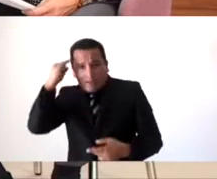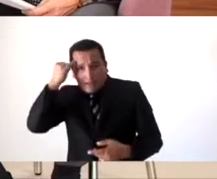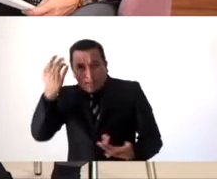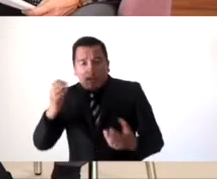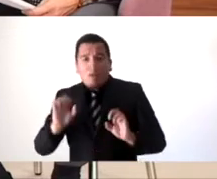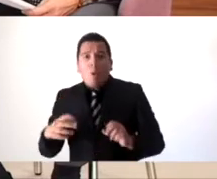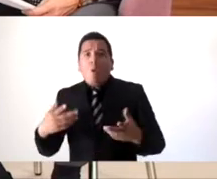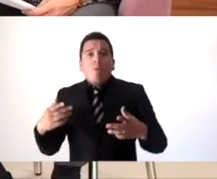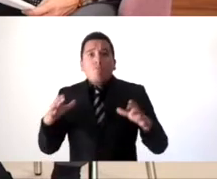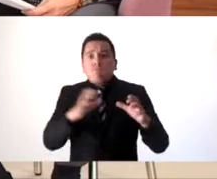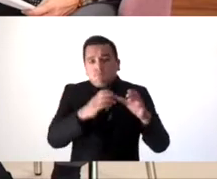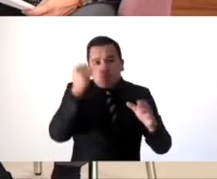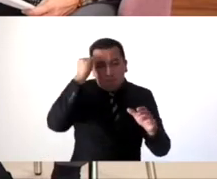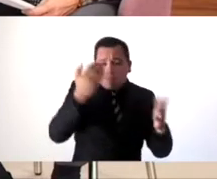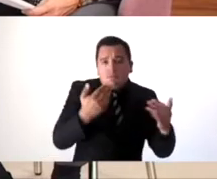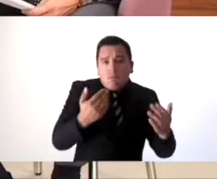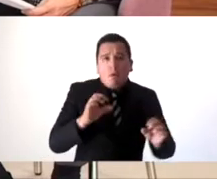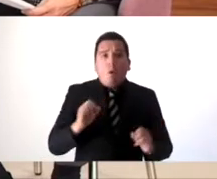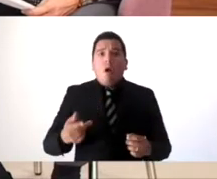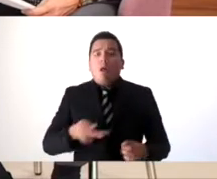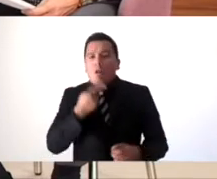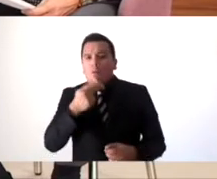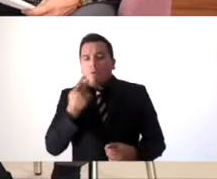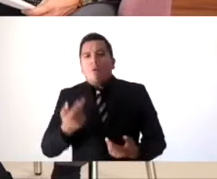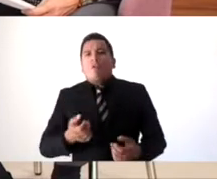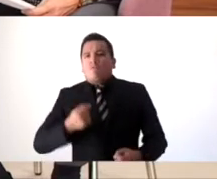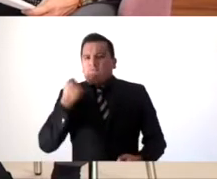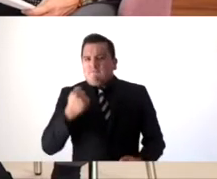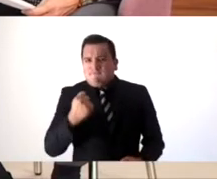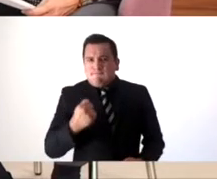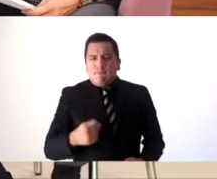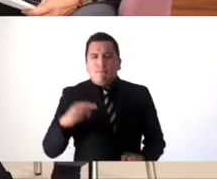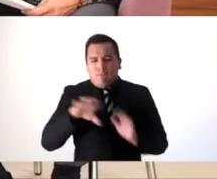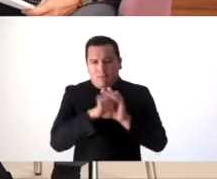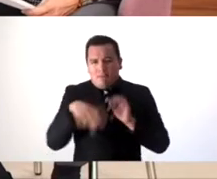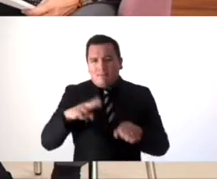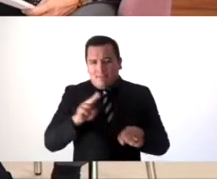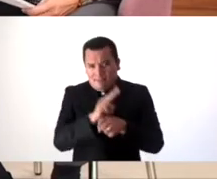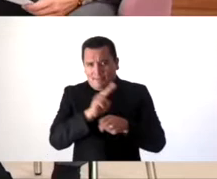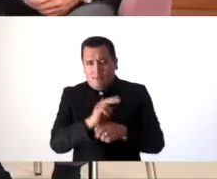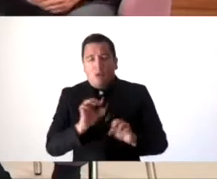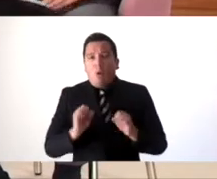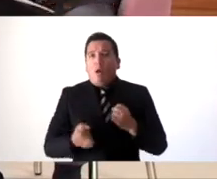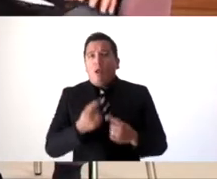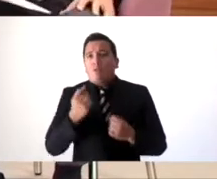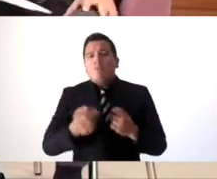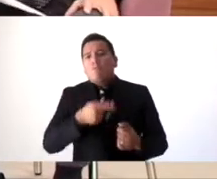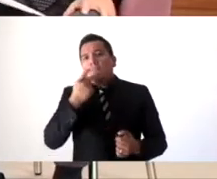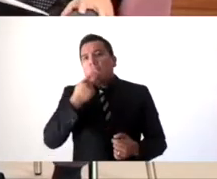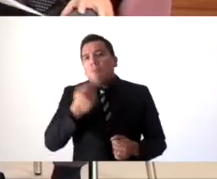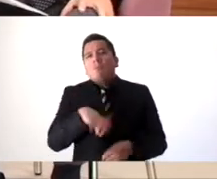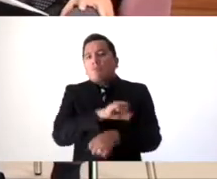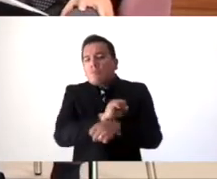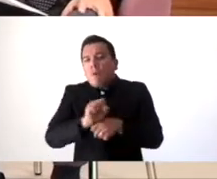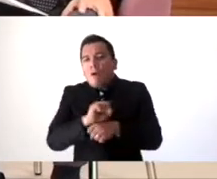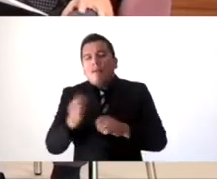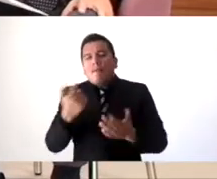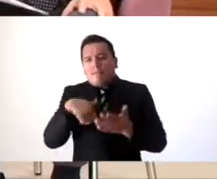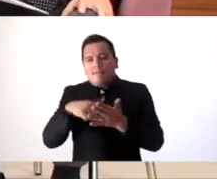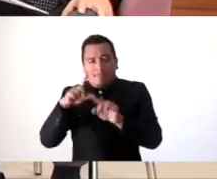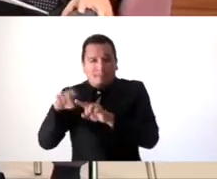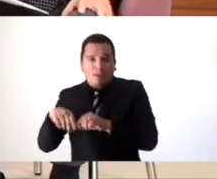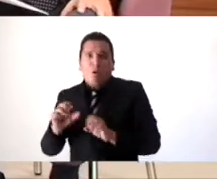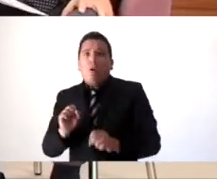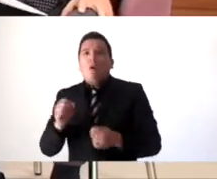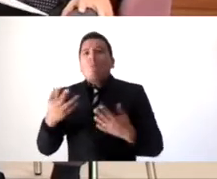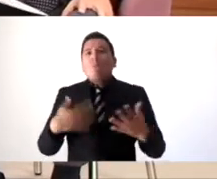los que no tienen comunidades indígenas, y los que hablan fuerte como los norteños y los que no hablan tan fuerte como en